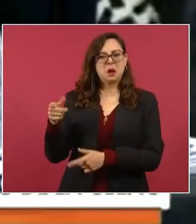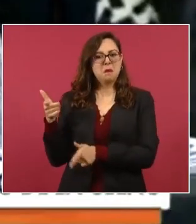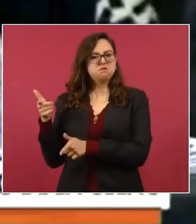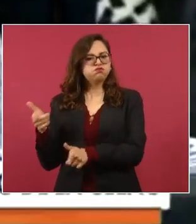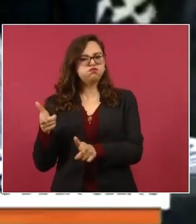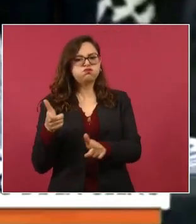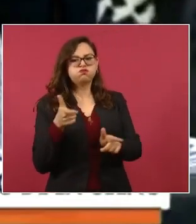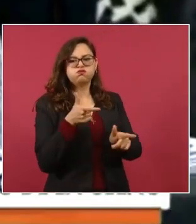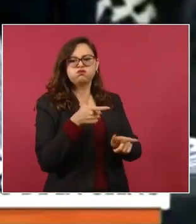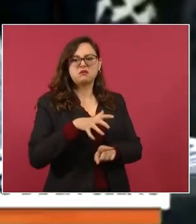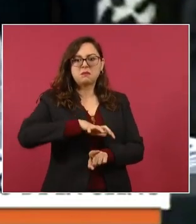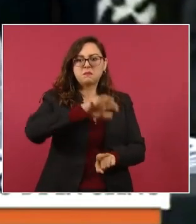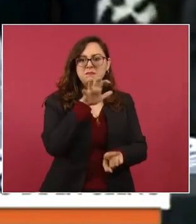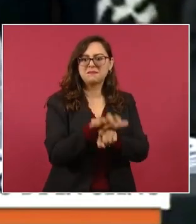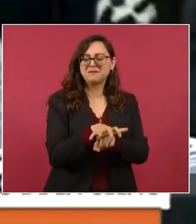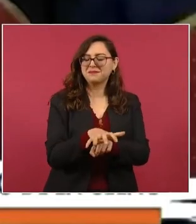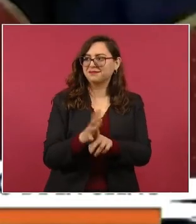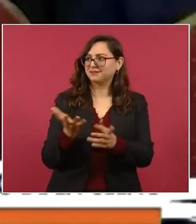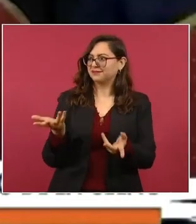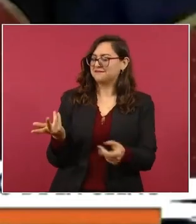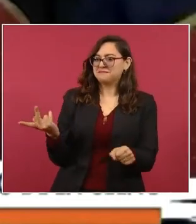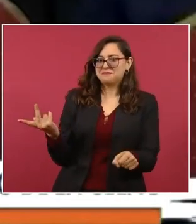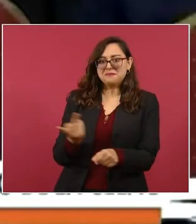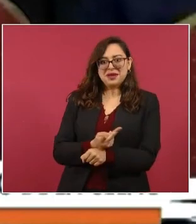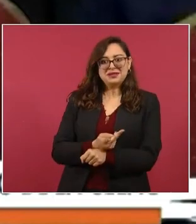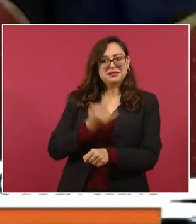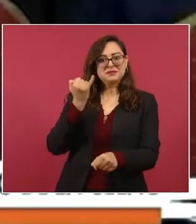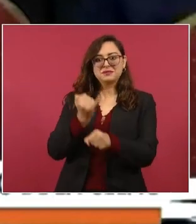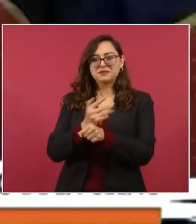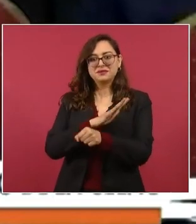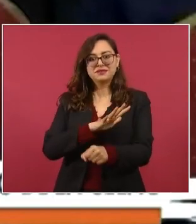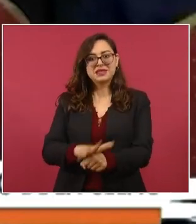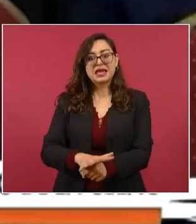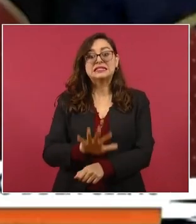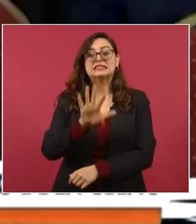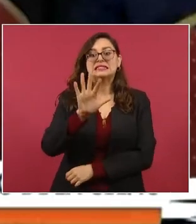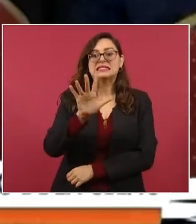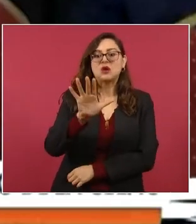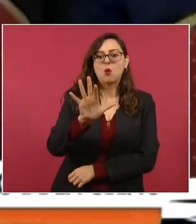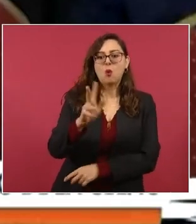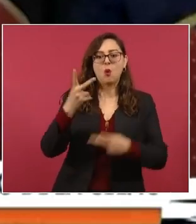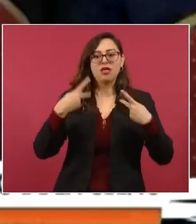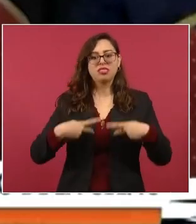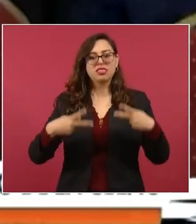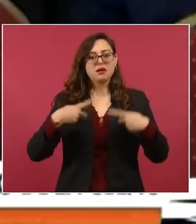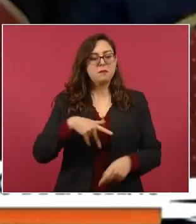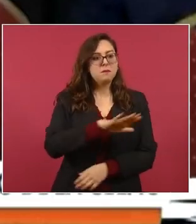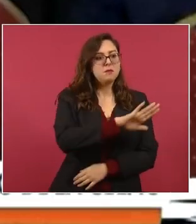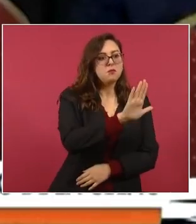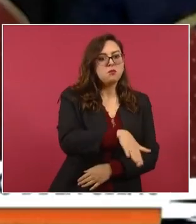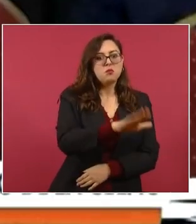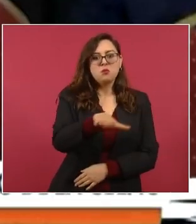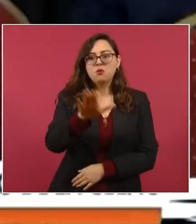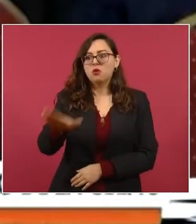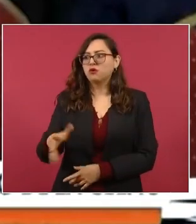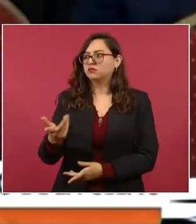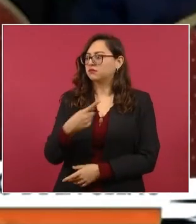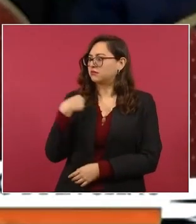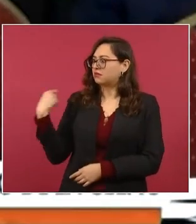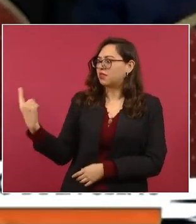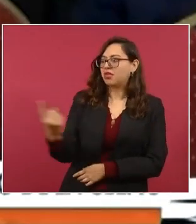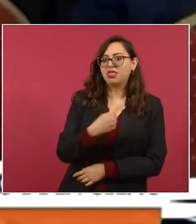defenderlas. Más de 50 personas han perdido la vida y eso nos debiera escandalizar.